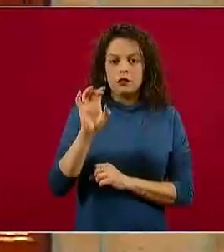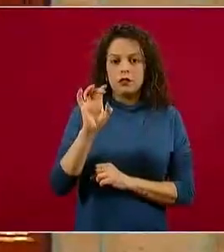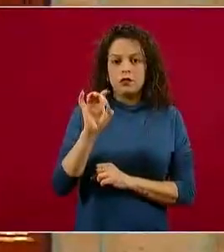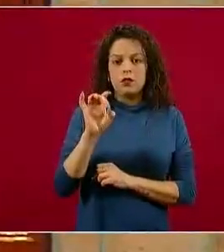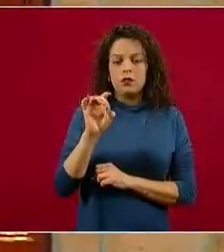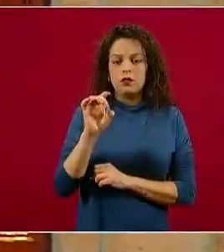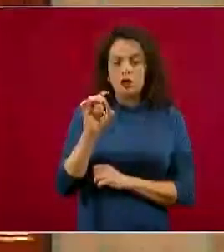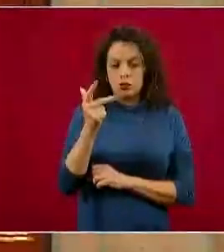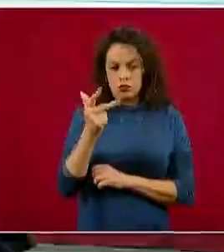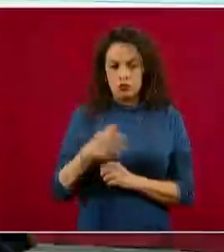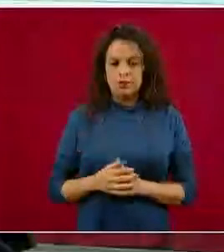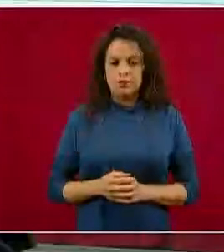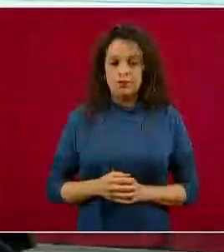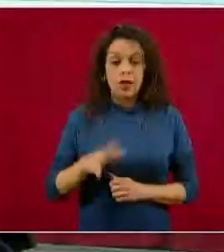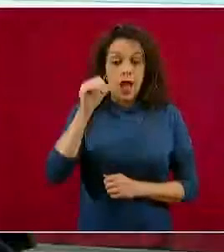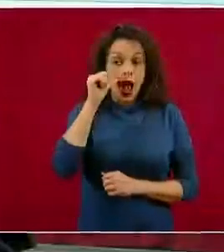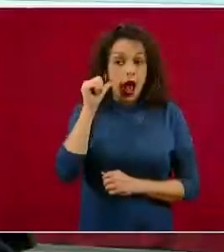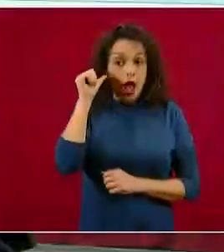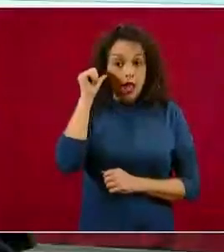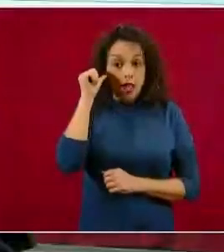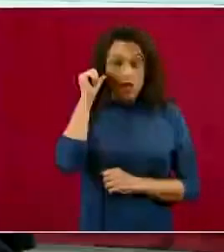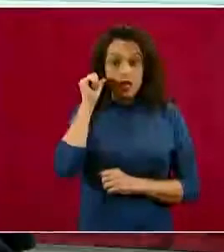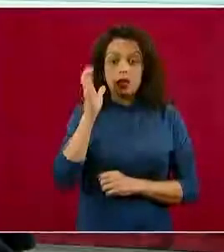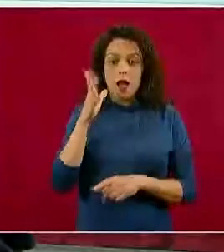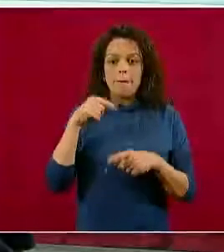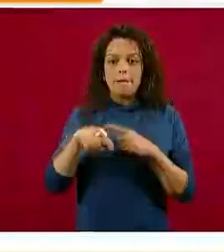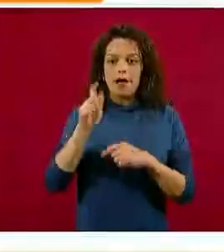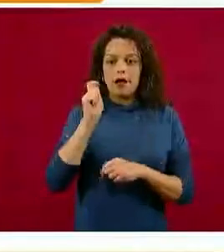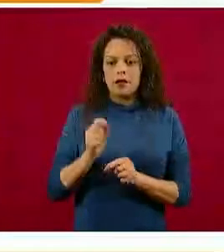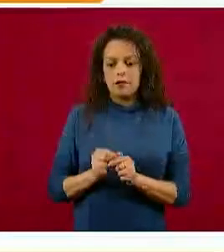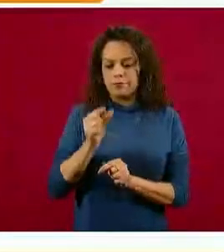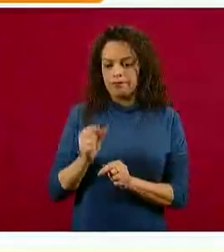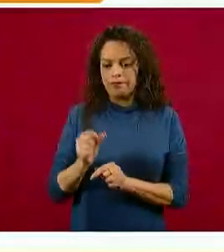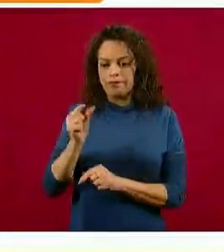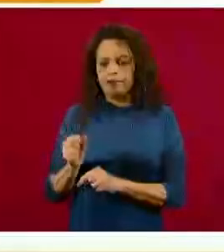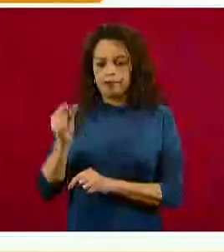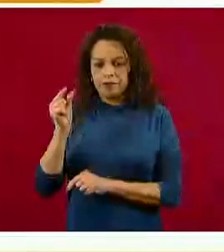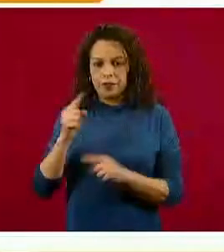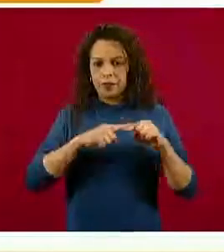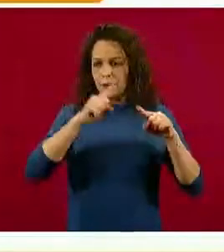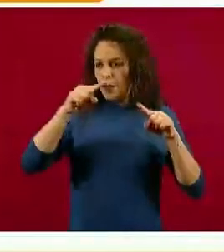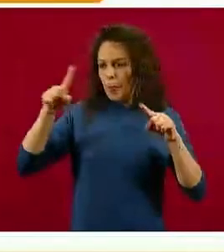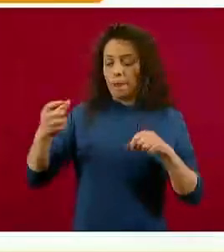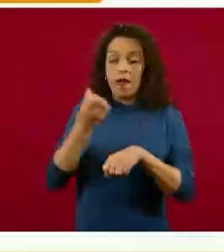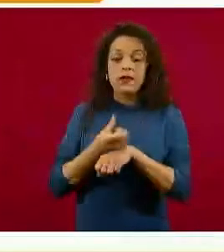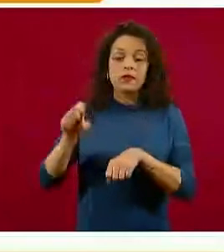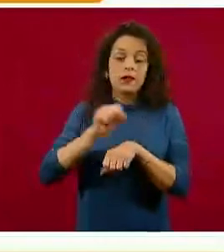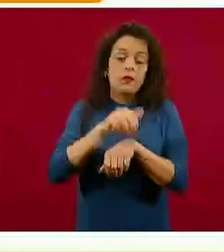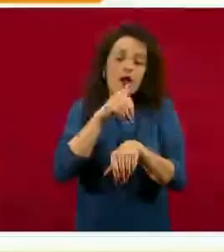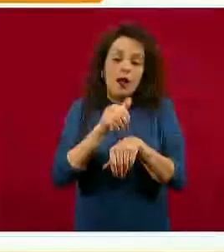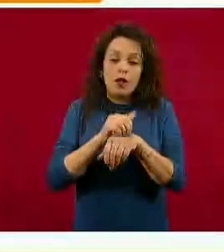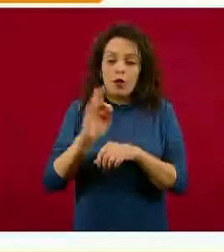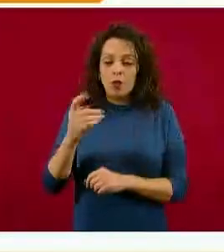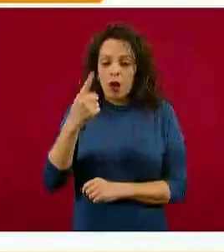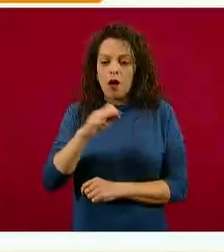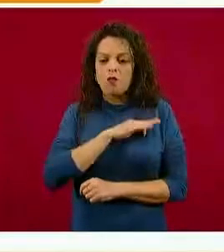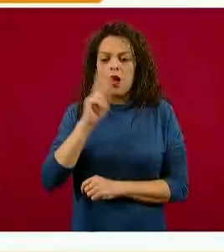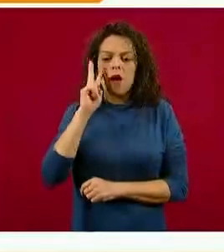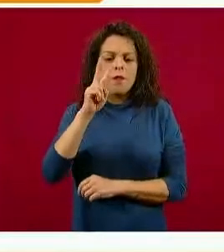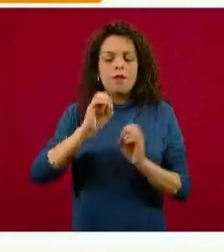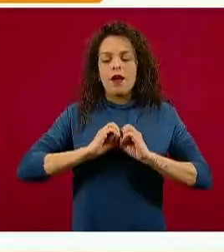86,338. Ya el día de ayer que se empezaba a graficar la semana número 41 vimos claramente cómo el